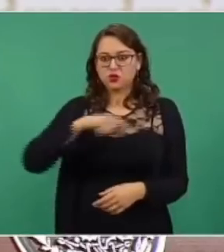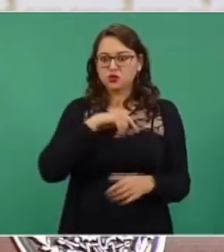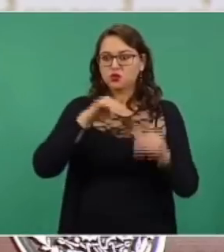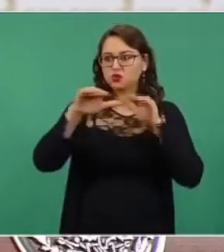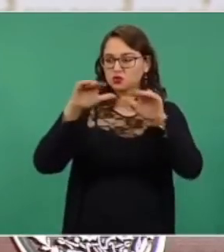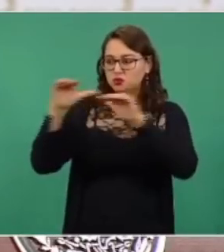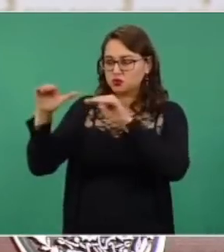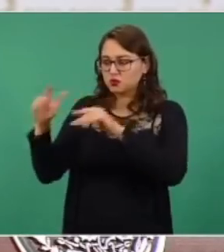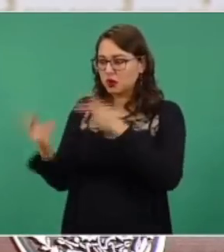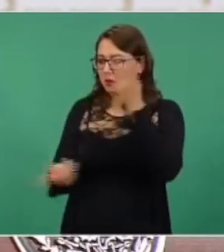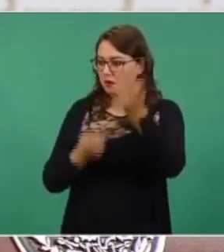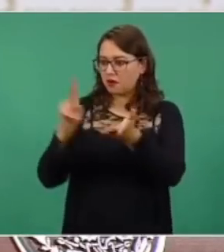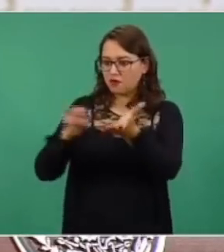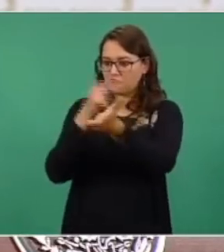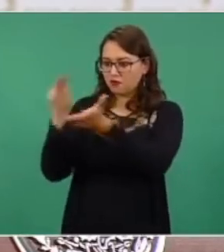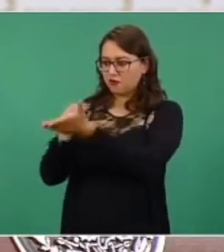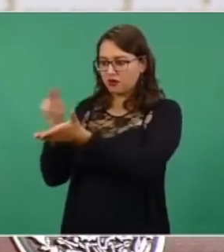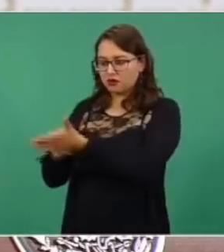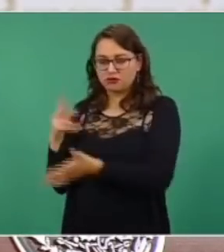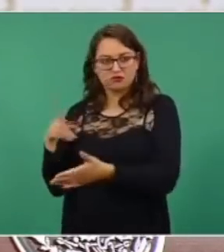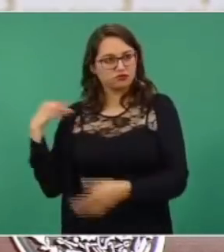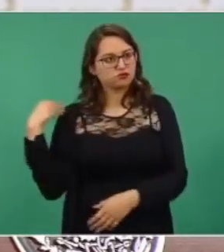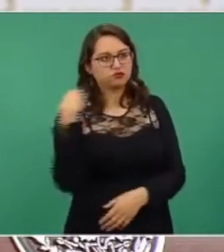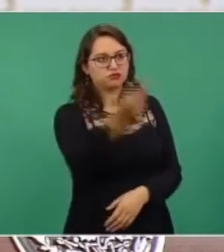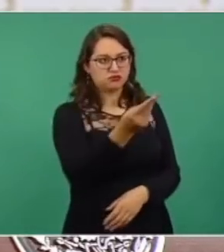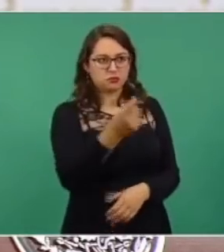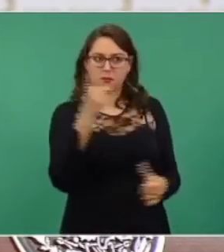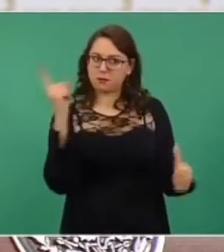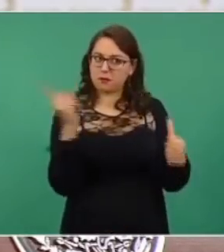una consulta, se le preguntara al pueblo